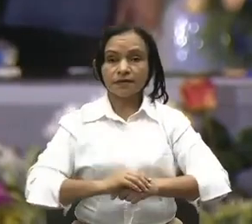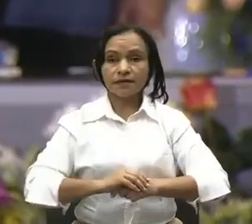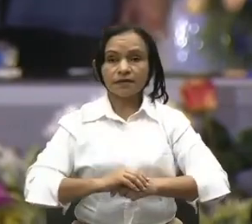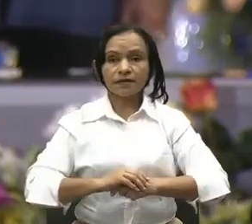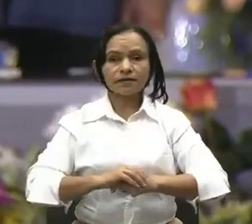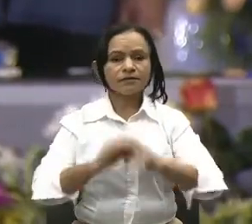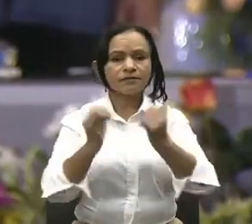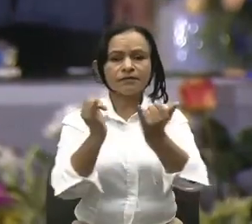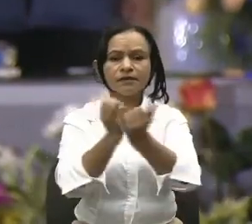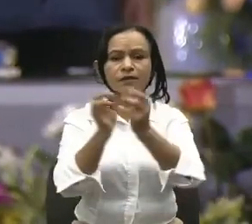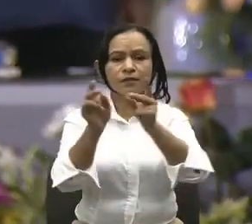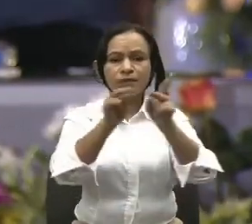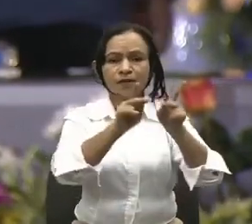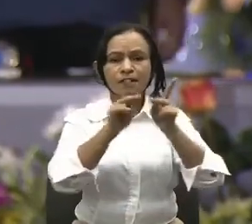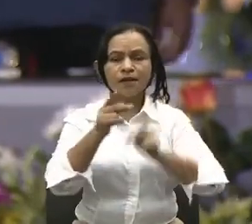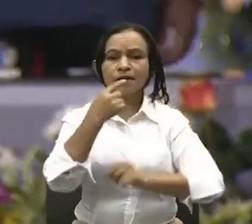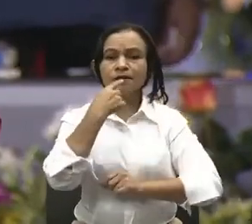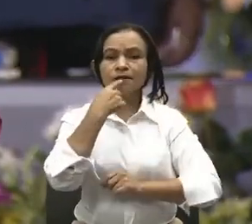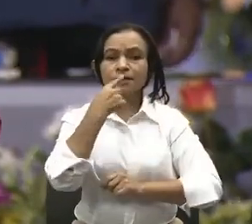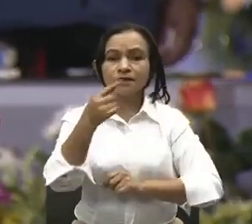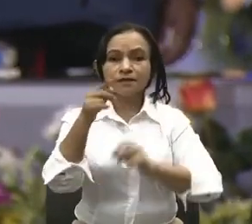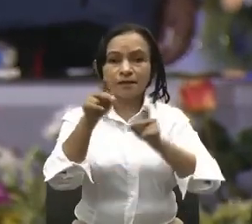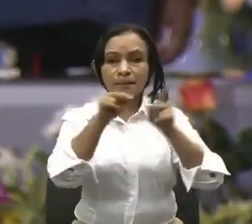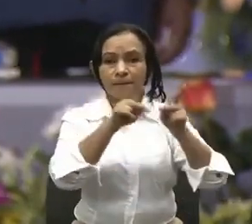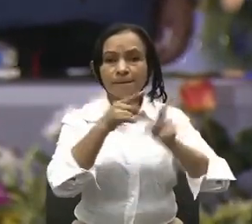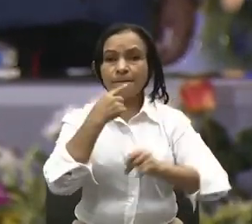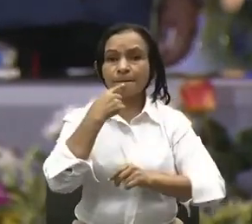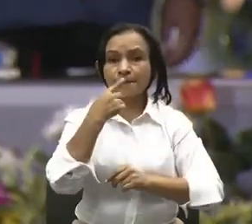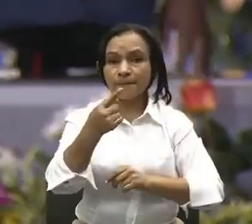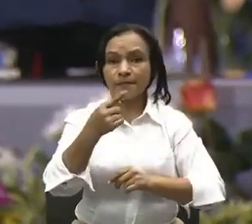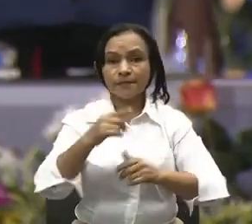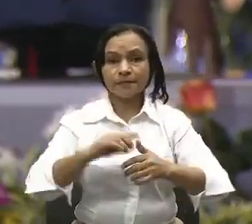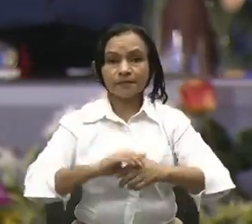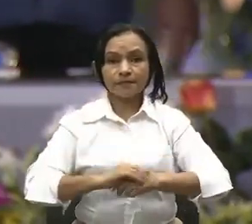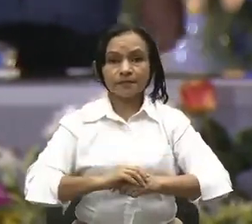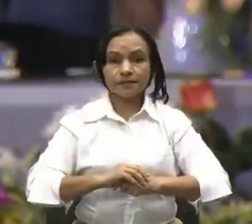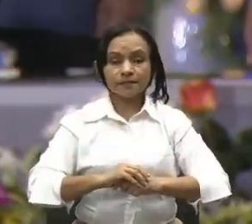Ellos mismos dicen que con esto